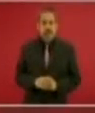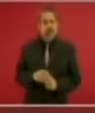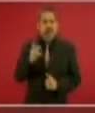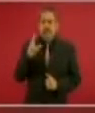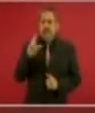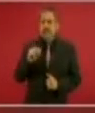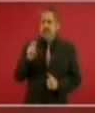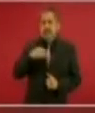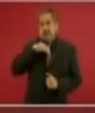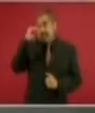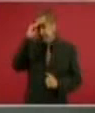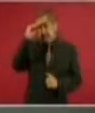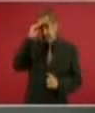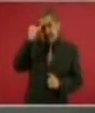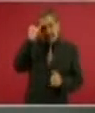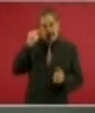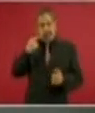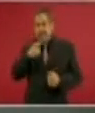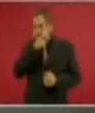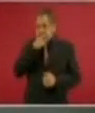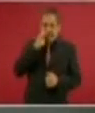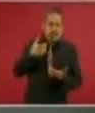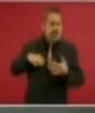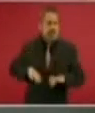personas que solo piensan en el lucro, ¿no?